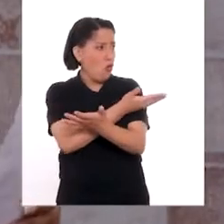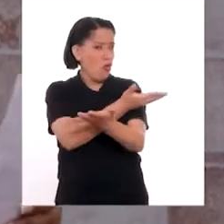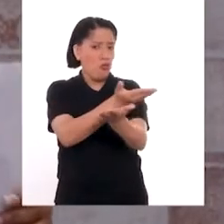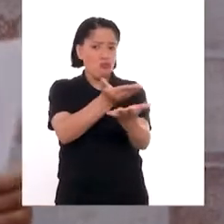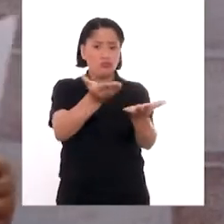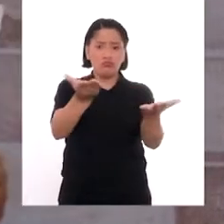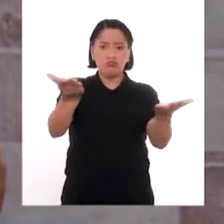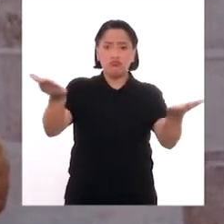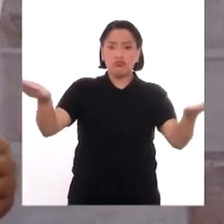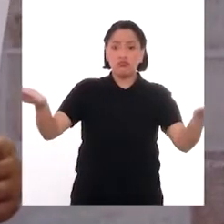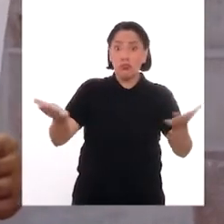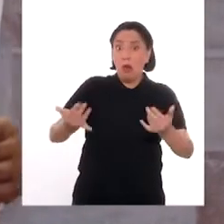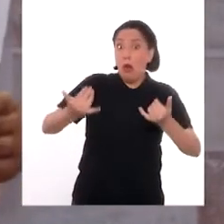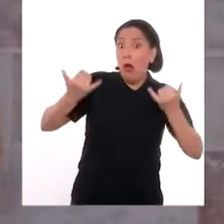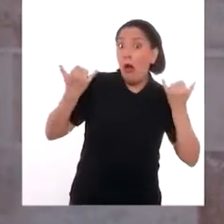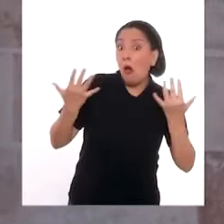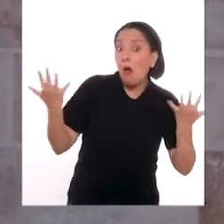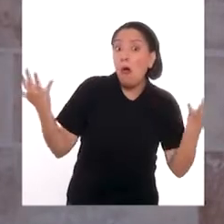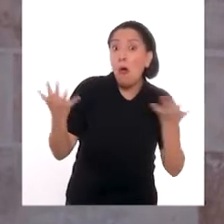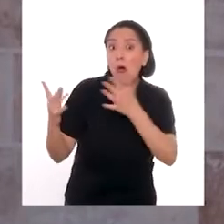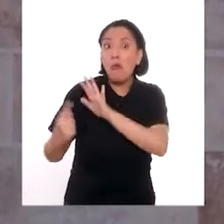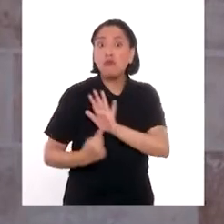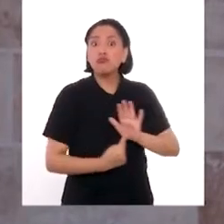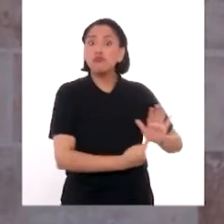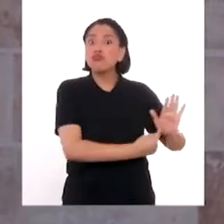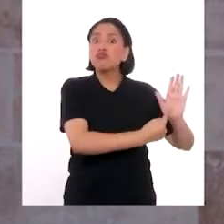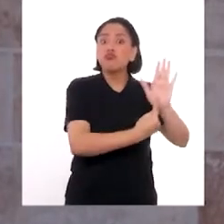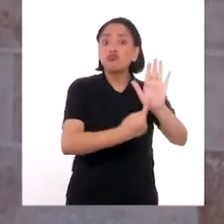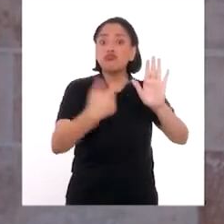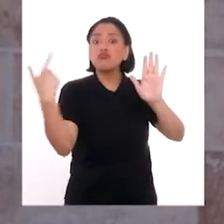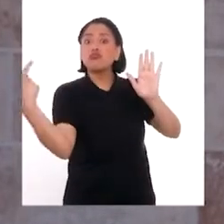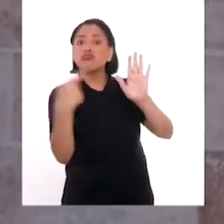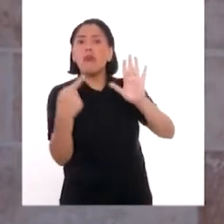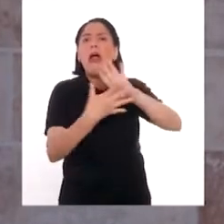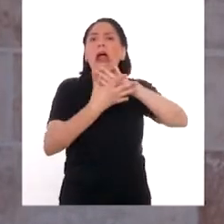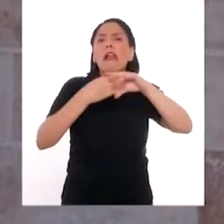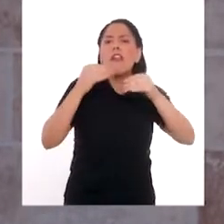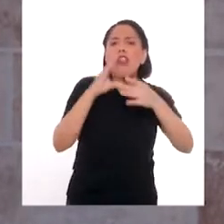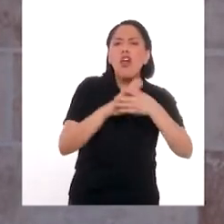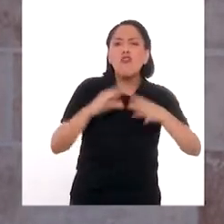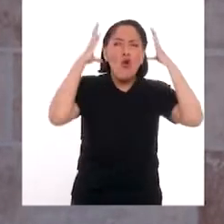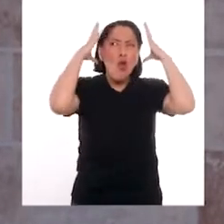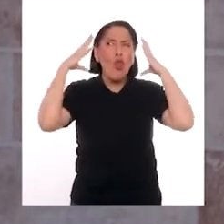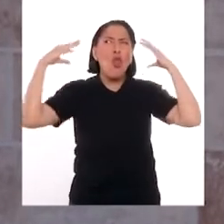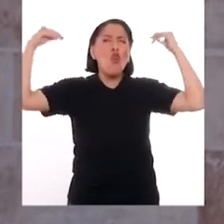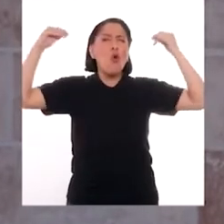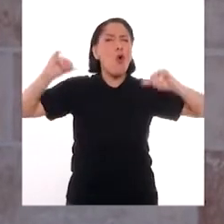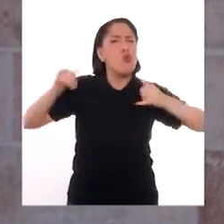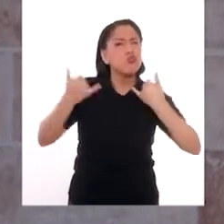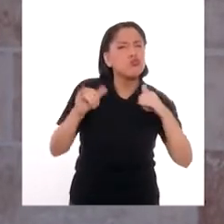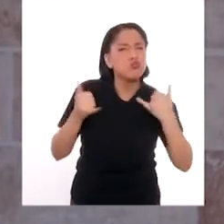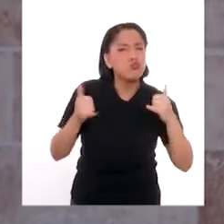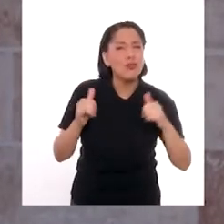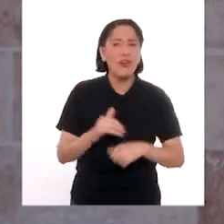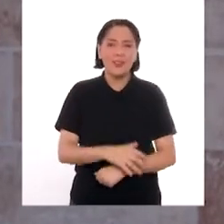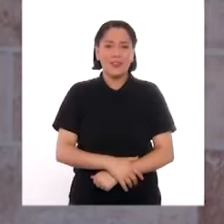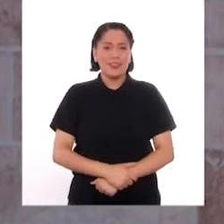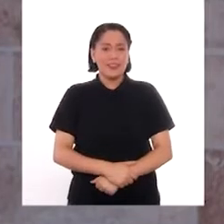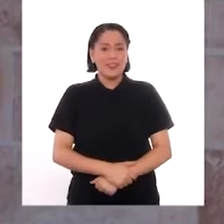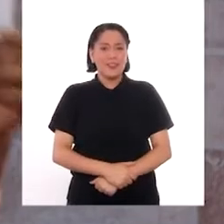Señoras y señores, vamos a presentar la historia del duende juguetón.